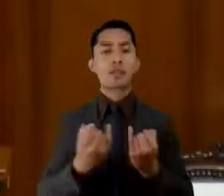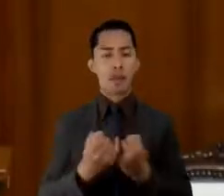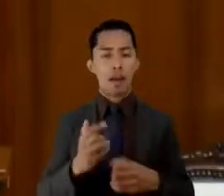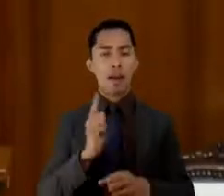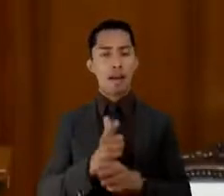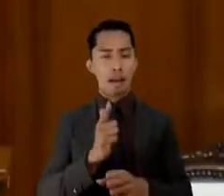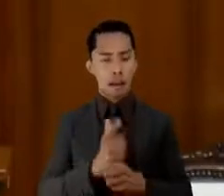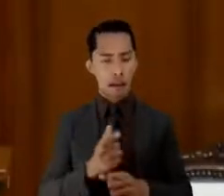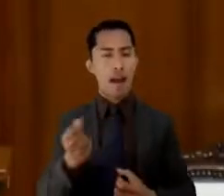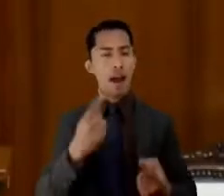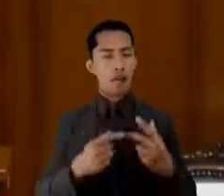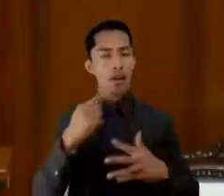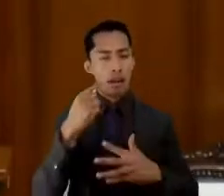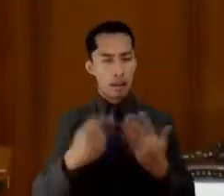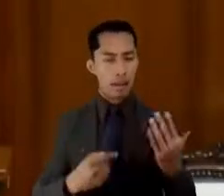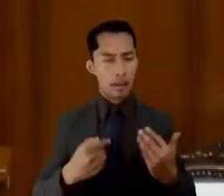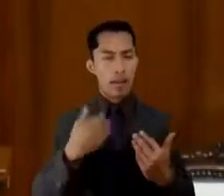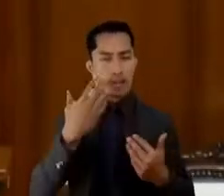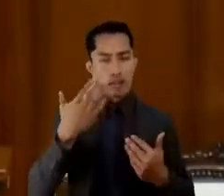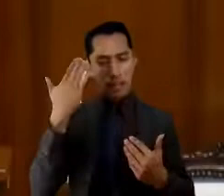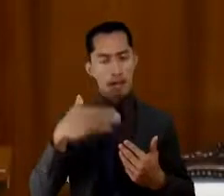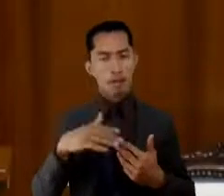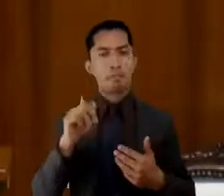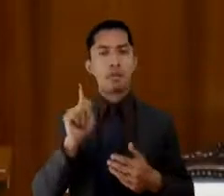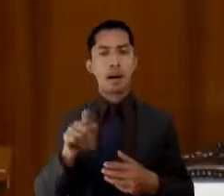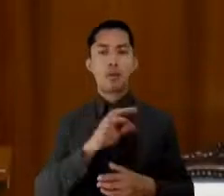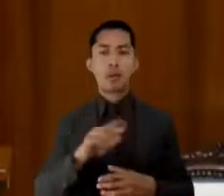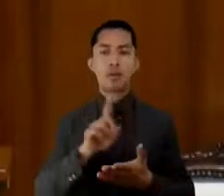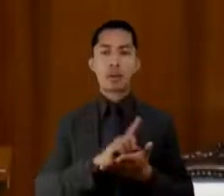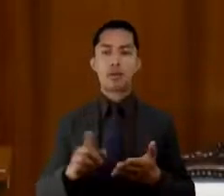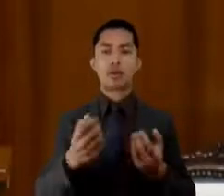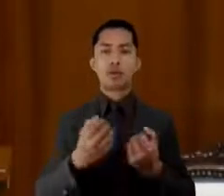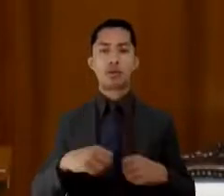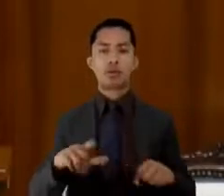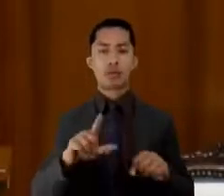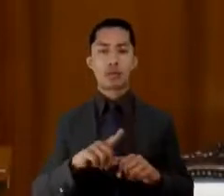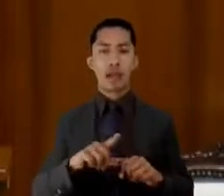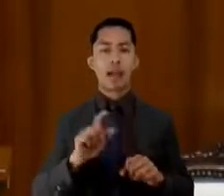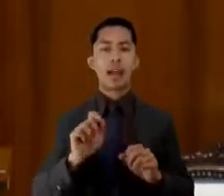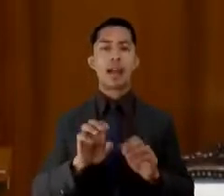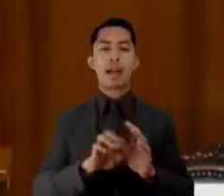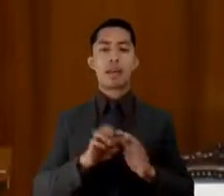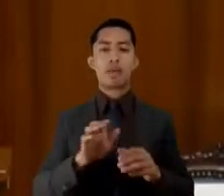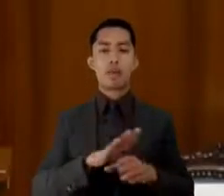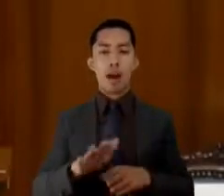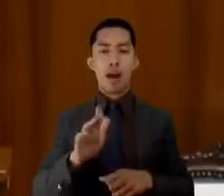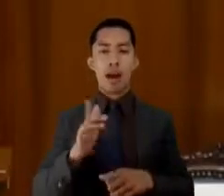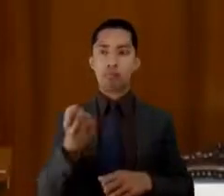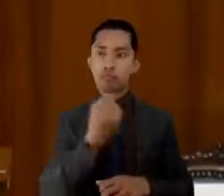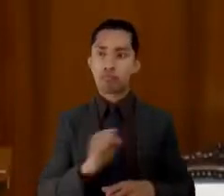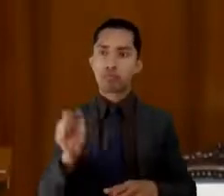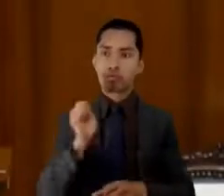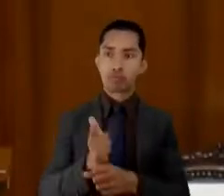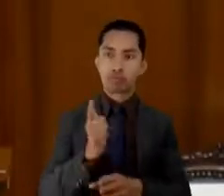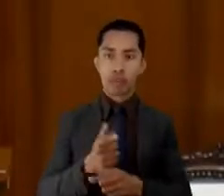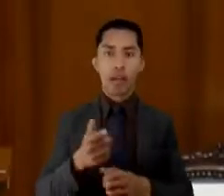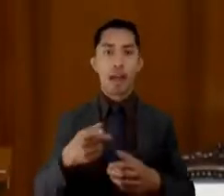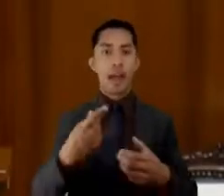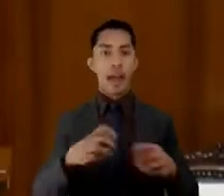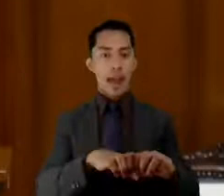algunos aspectos a considerar para hacer efectivo este derecho social, como es la detección de talentos, la formación de